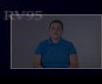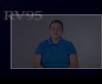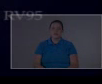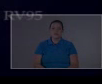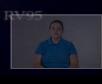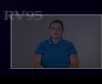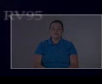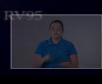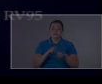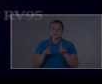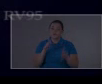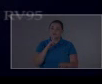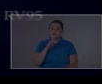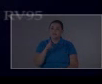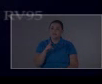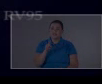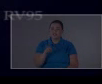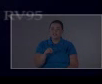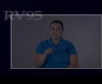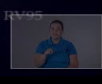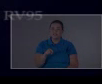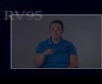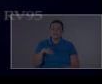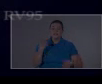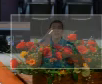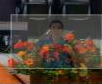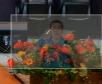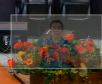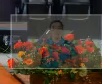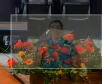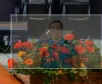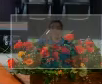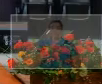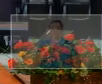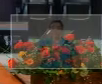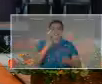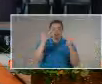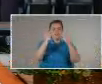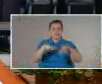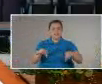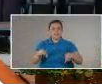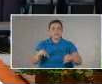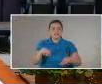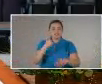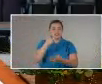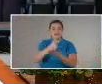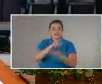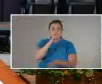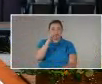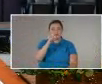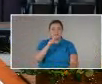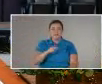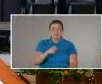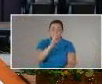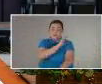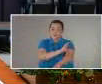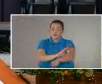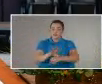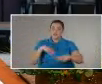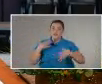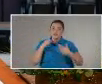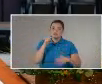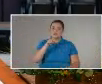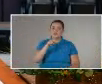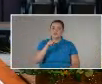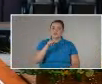Pero le decía esto, hermano, pues por eso le digo que el gozo no se debe perder, ¿no? Amén. Sigue gozoso usted, hermano.